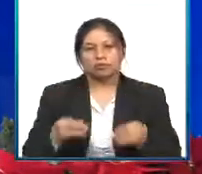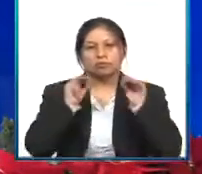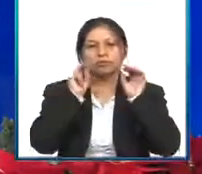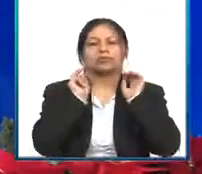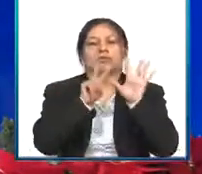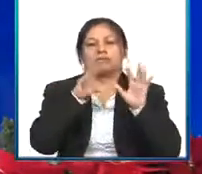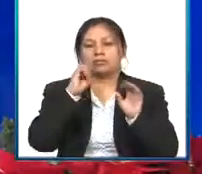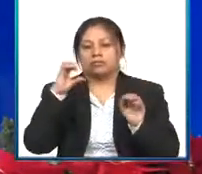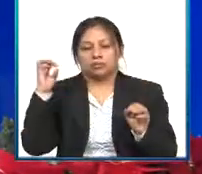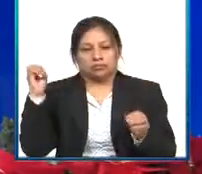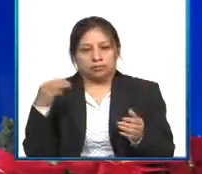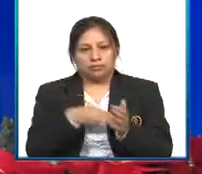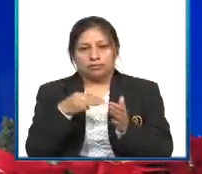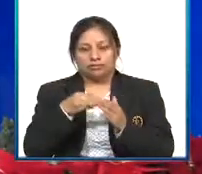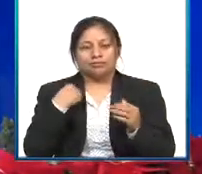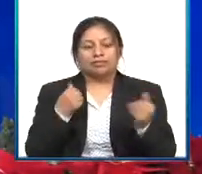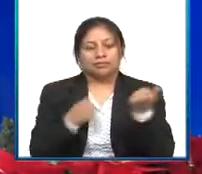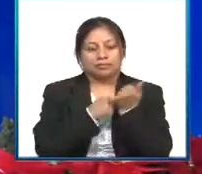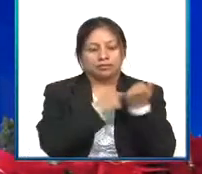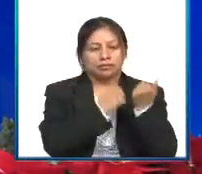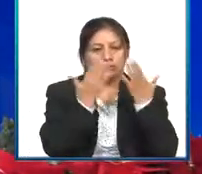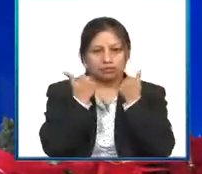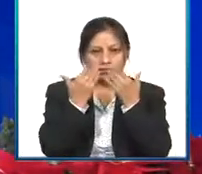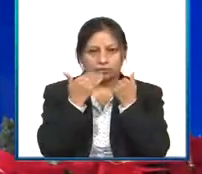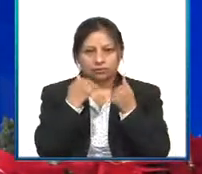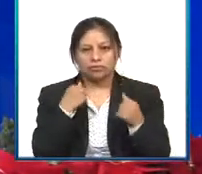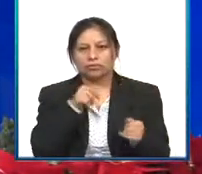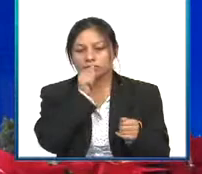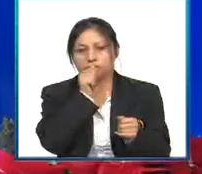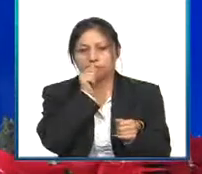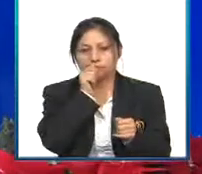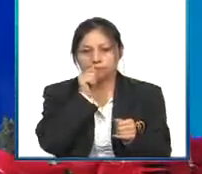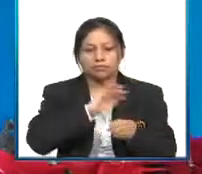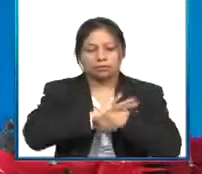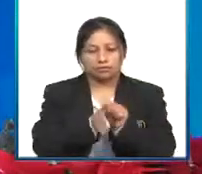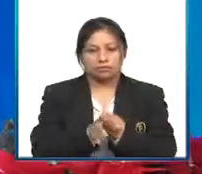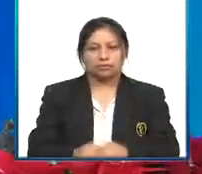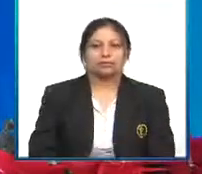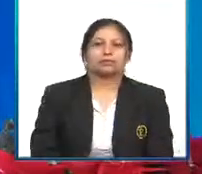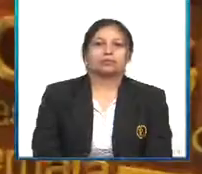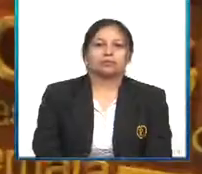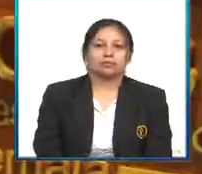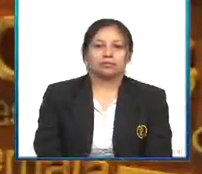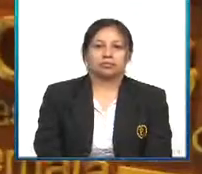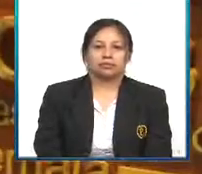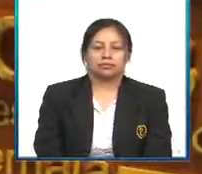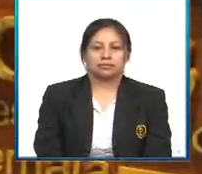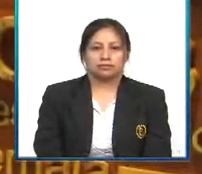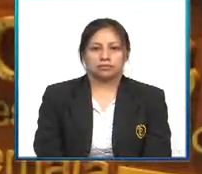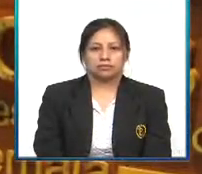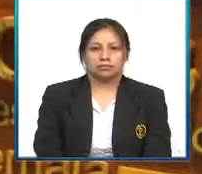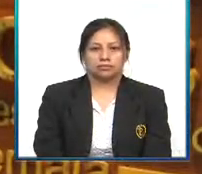700 millones de quetzales para programas de apoyo alimentario y de prevención del COVID-19.